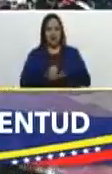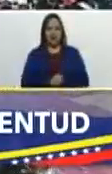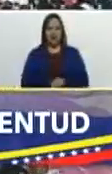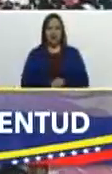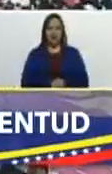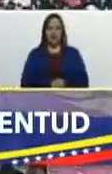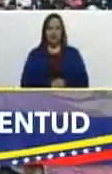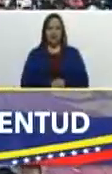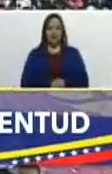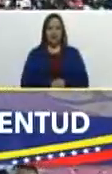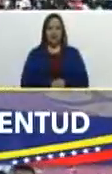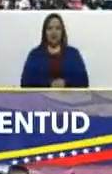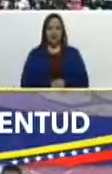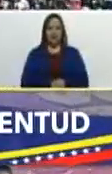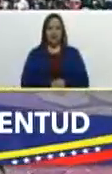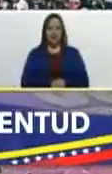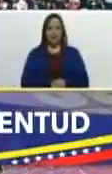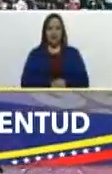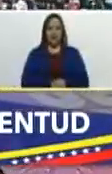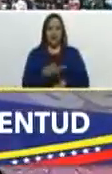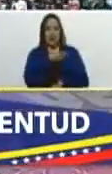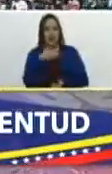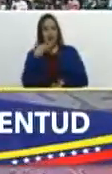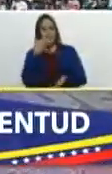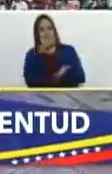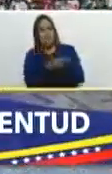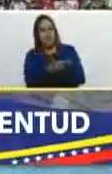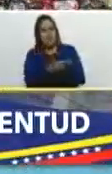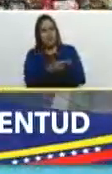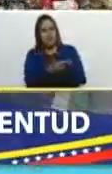Quiero agradecerle, hay que mantener,